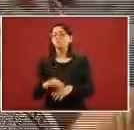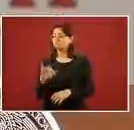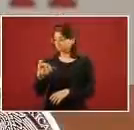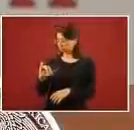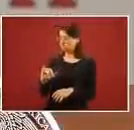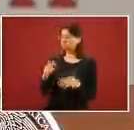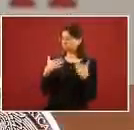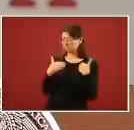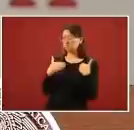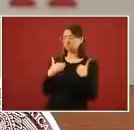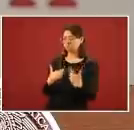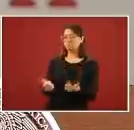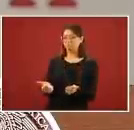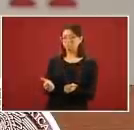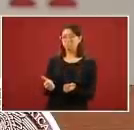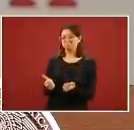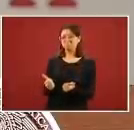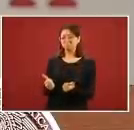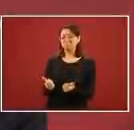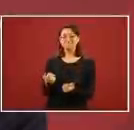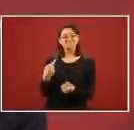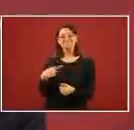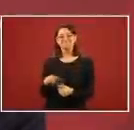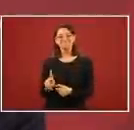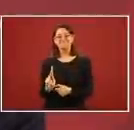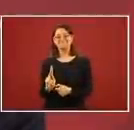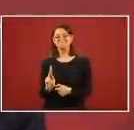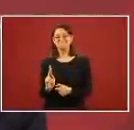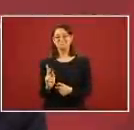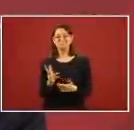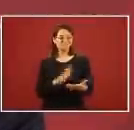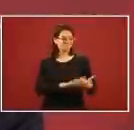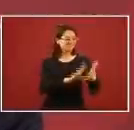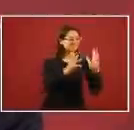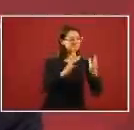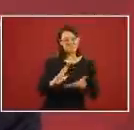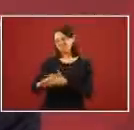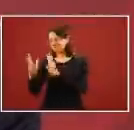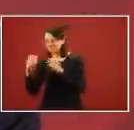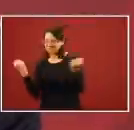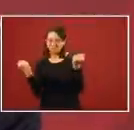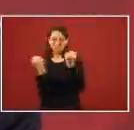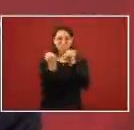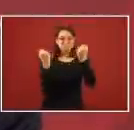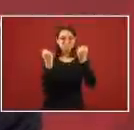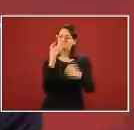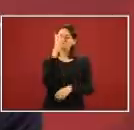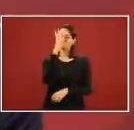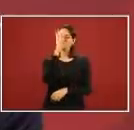creo que no se puede enfrentar la violencia con la violencia